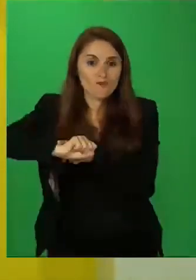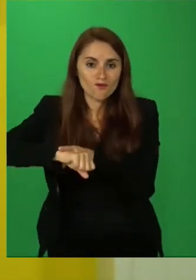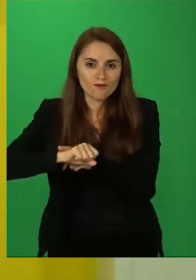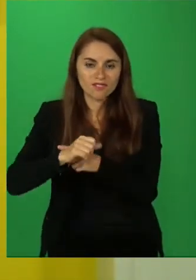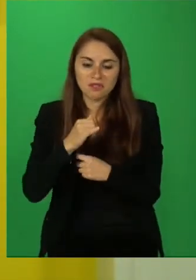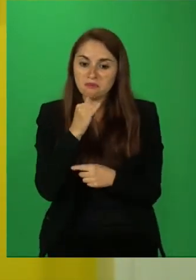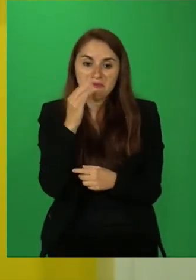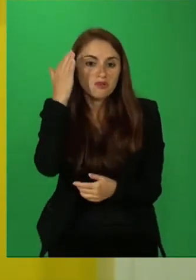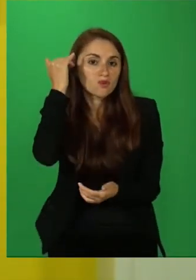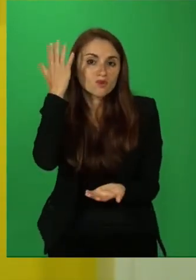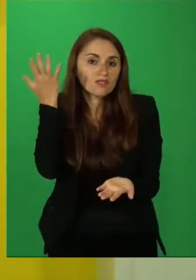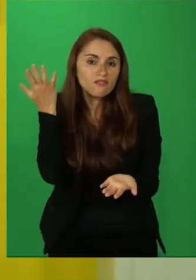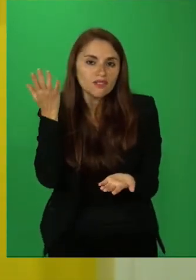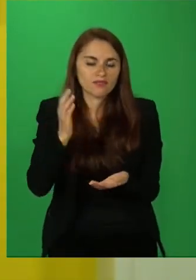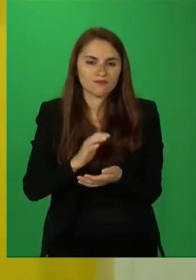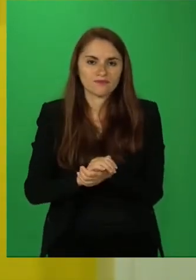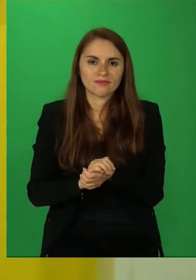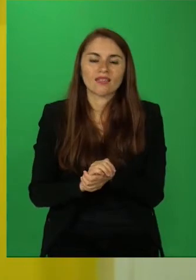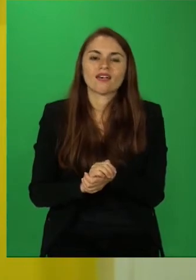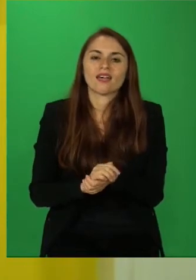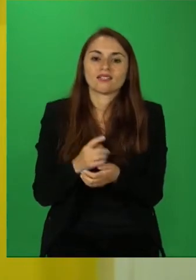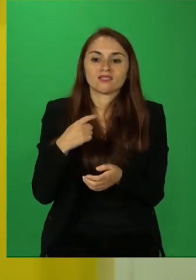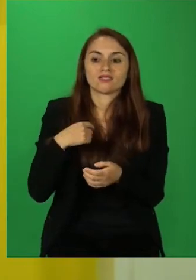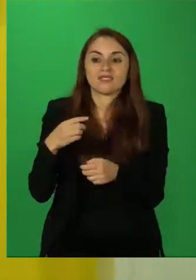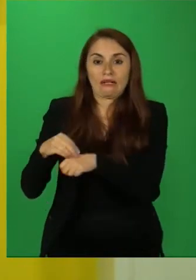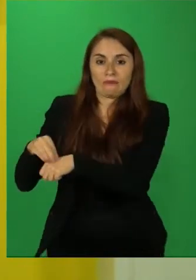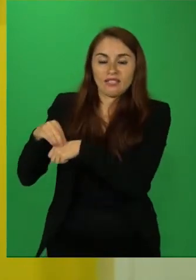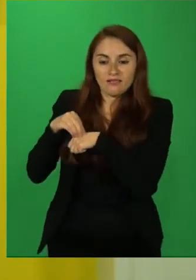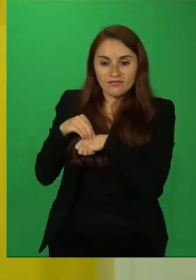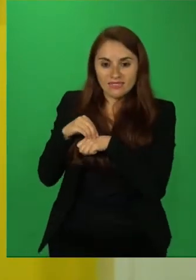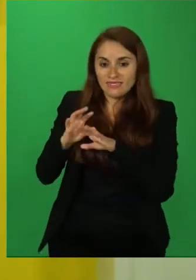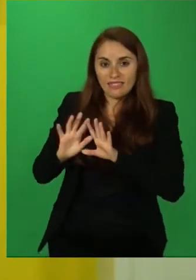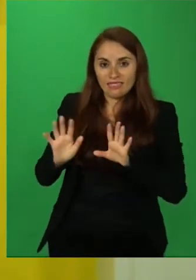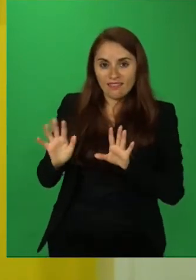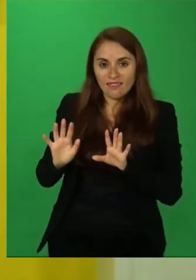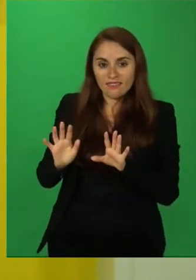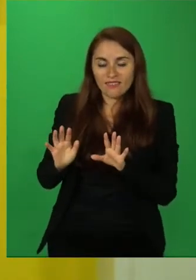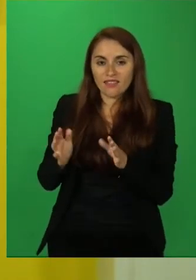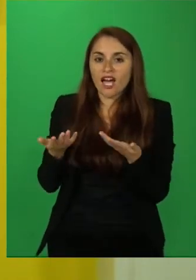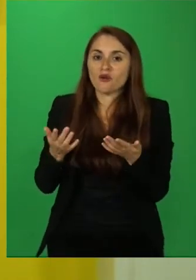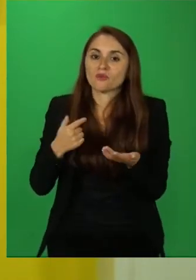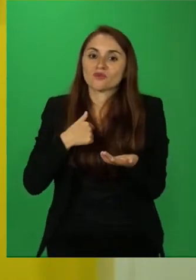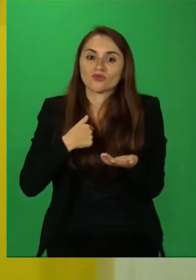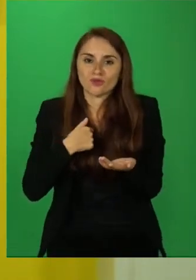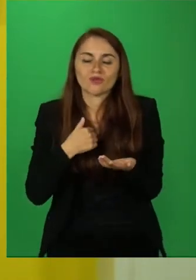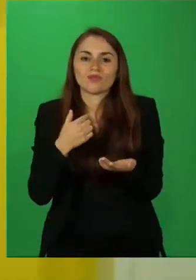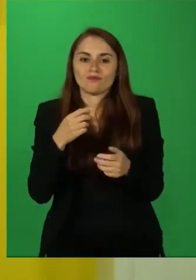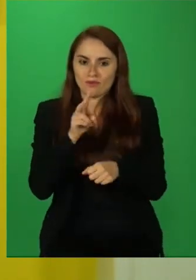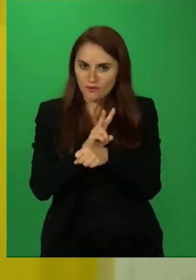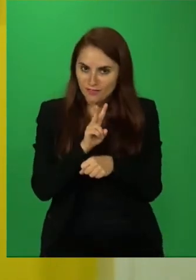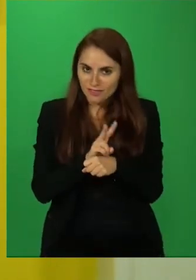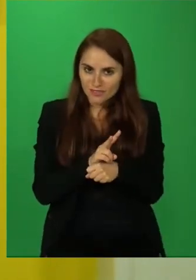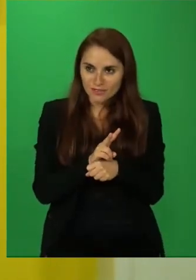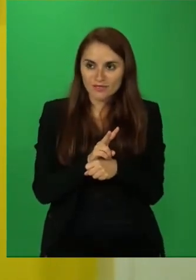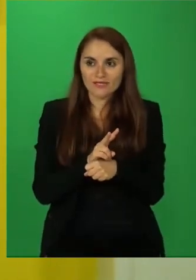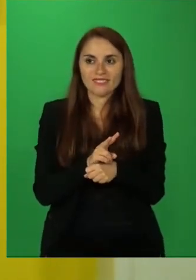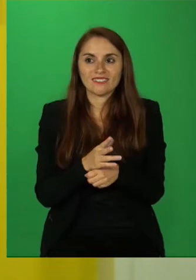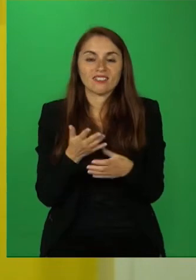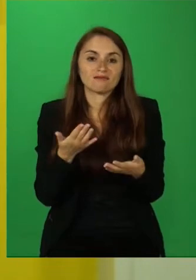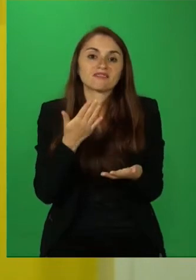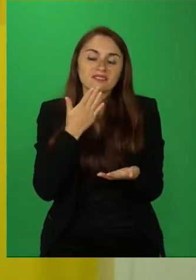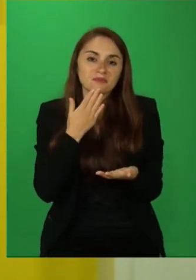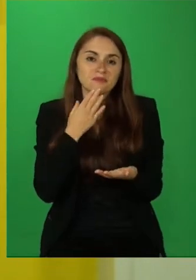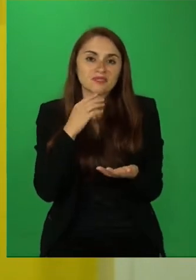idea. Entonces, si no me hubiesen dado esa información, incluso yo, profesora,